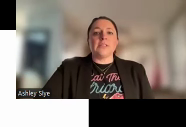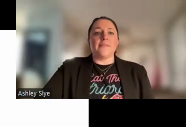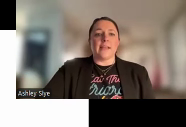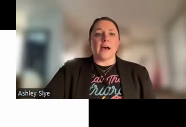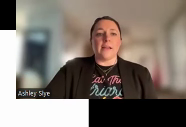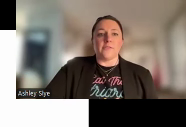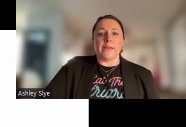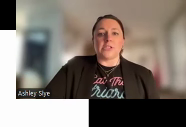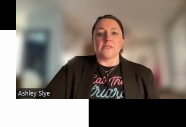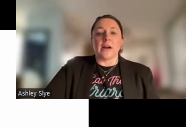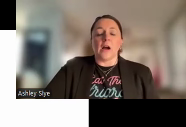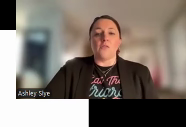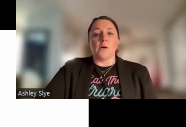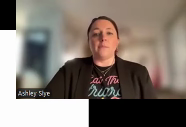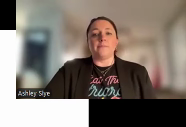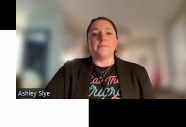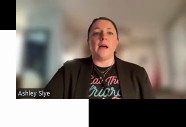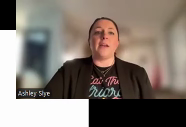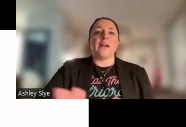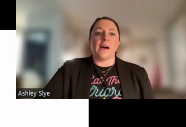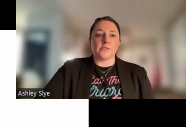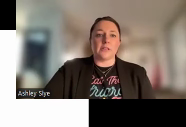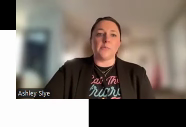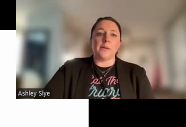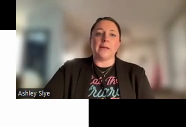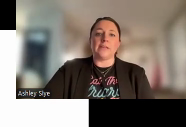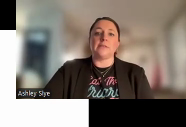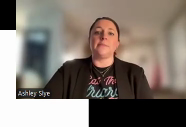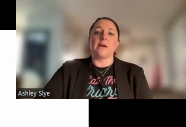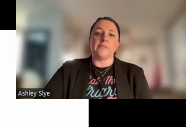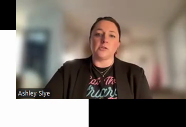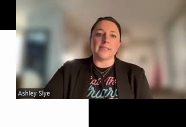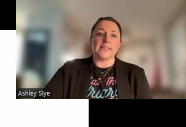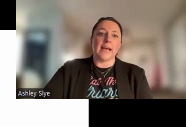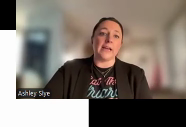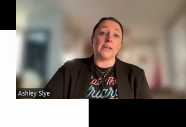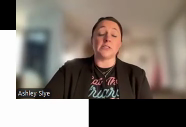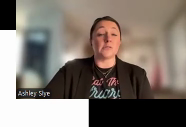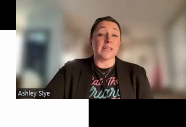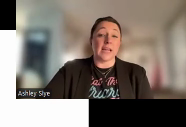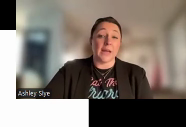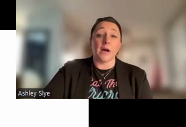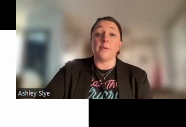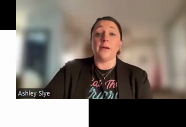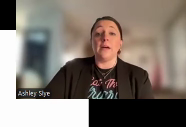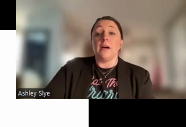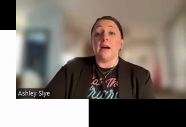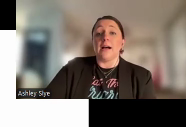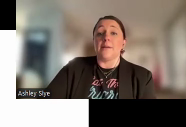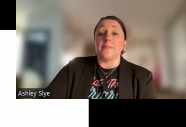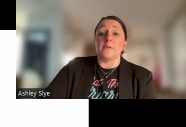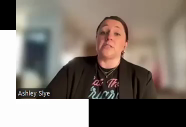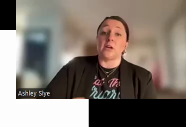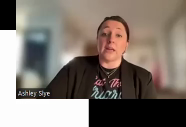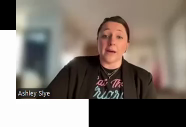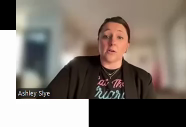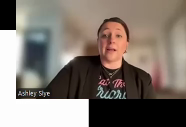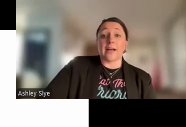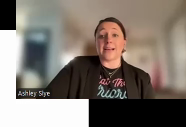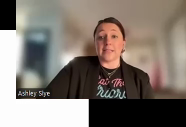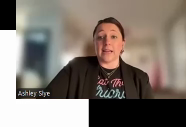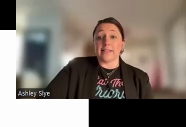dicen, bueno, no calificas por esta X o Y razón. Entonces, tener esa información por adelantado es muy importante para